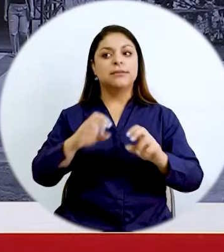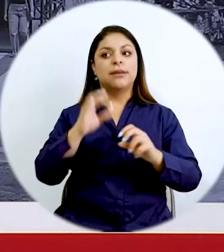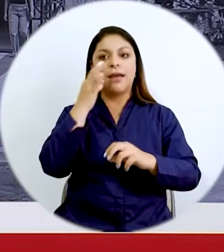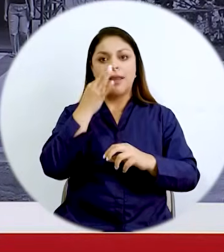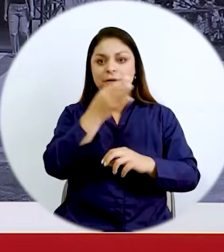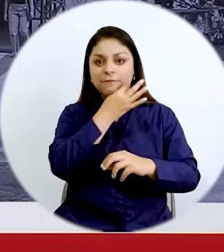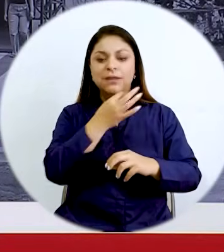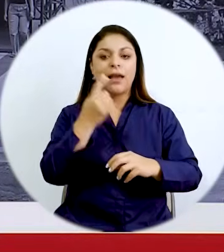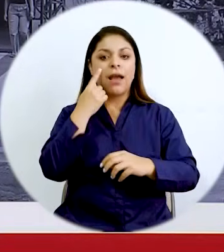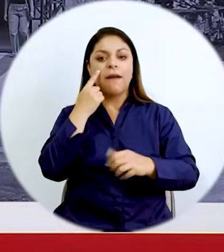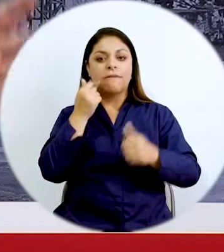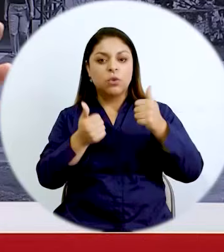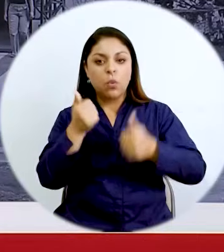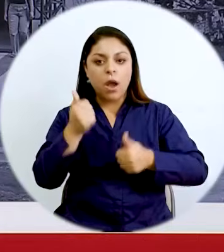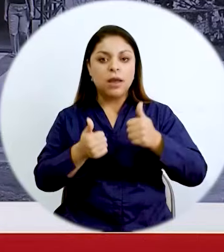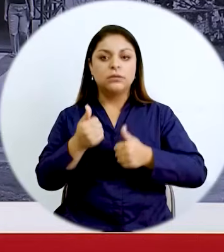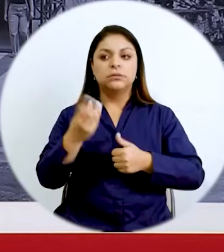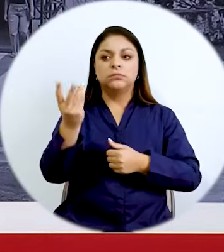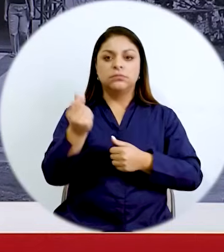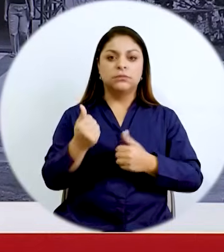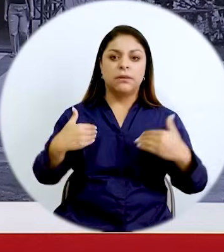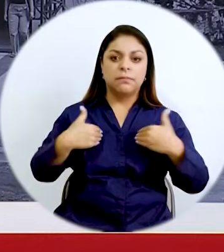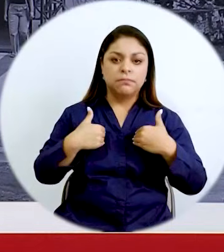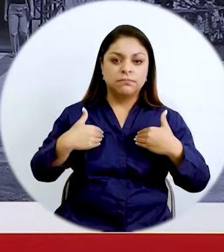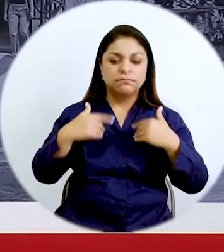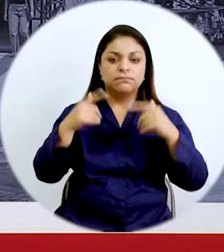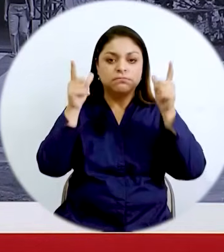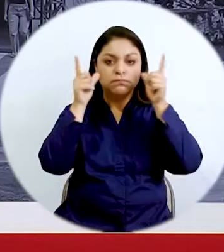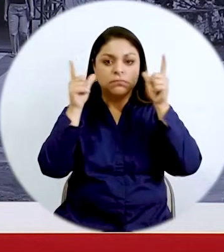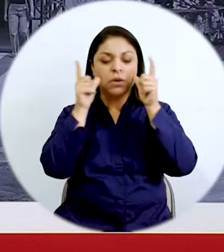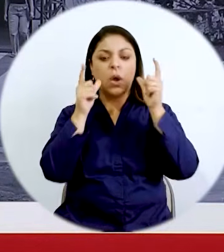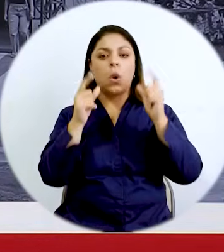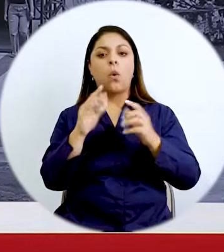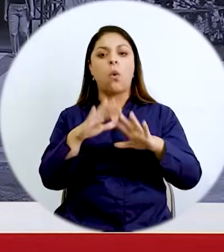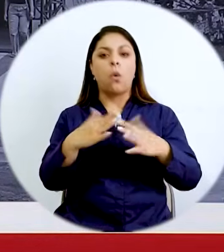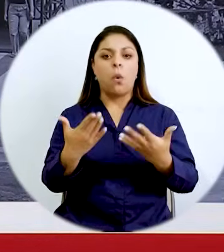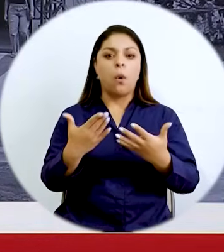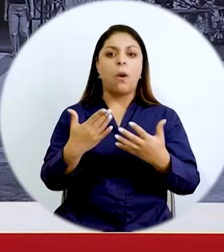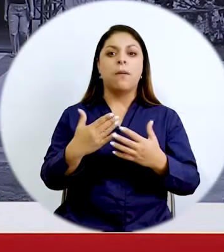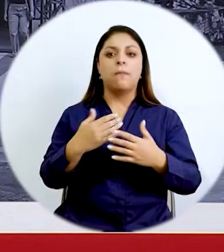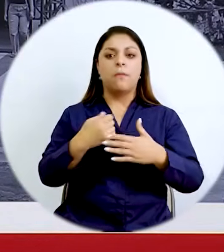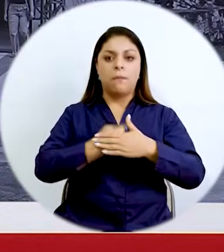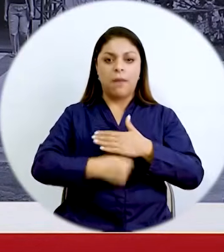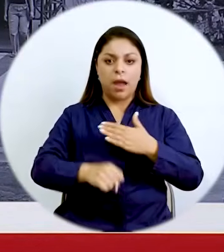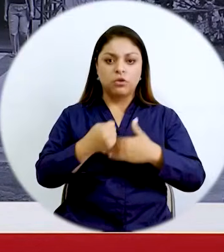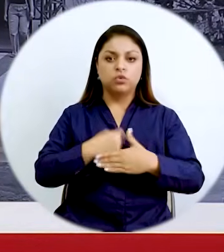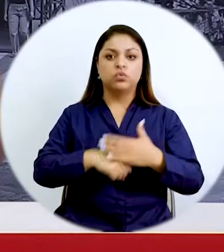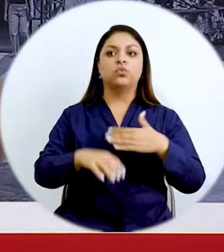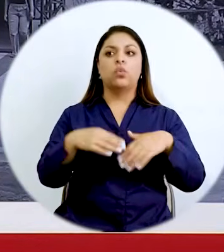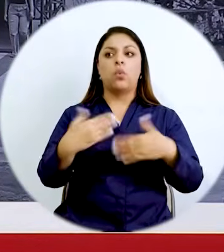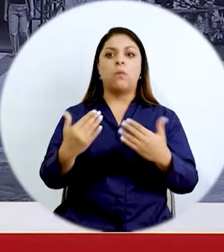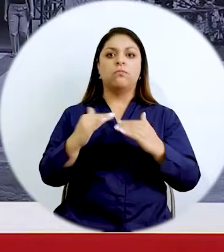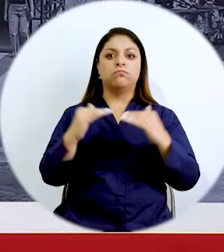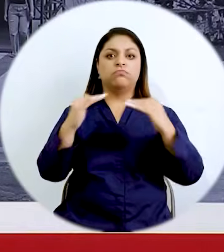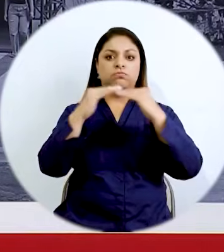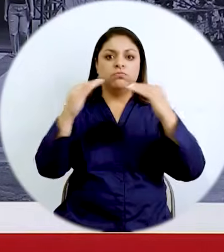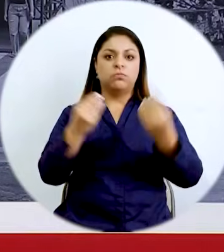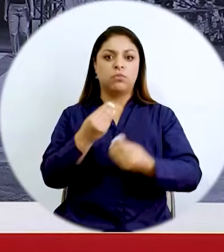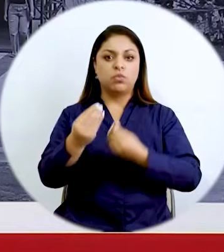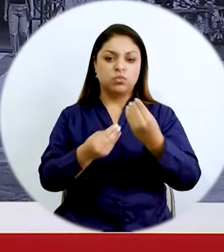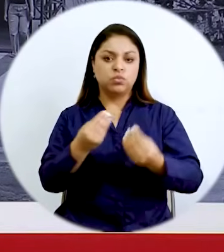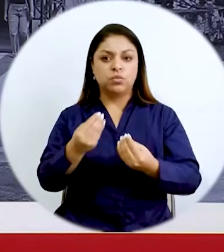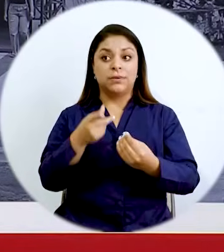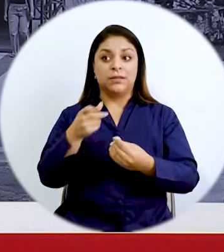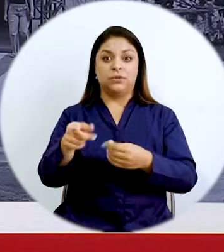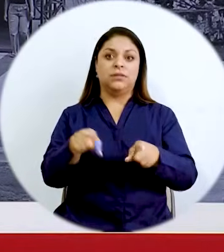de la finca para ver qué cantidad de vacas hay, cómo están los partos, cómo anda el nivel de producción, etcétera. Entonces, también